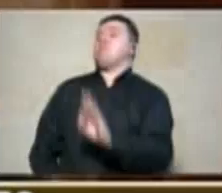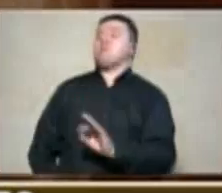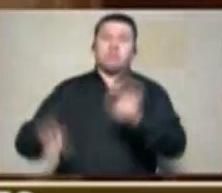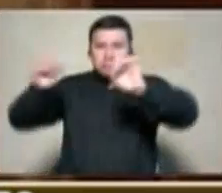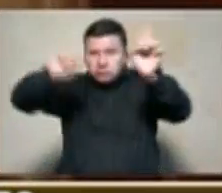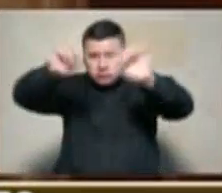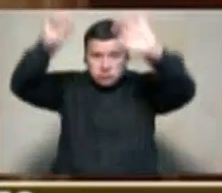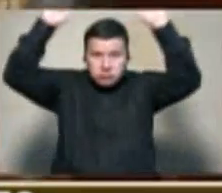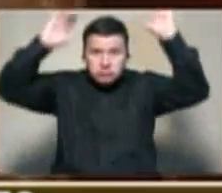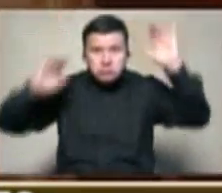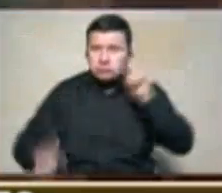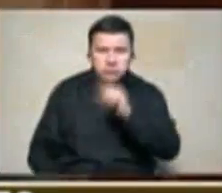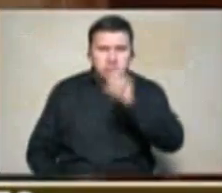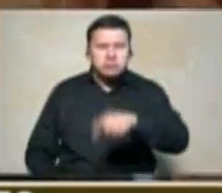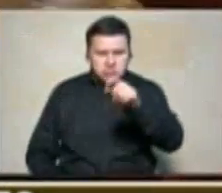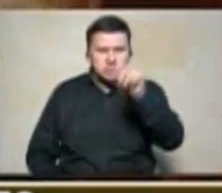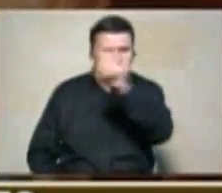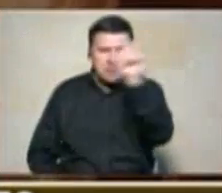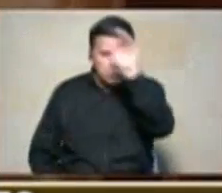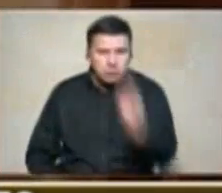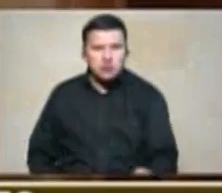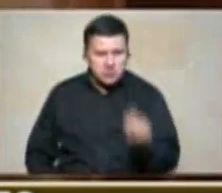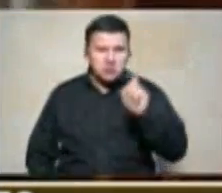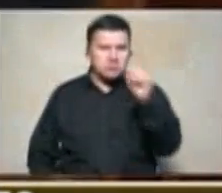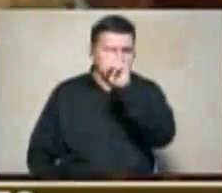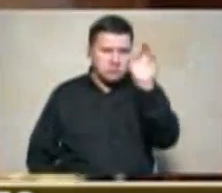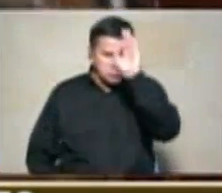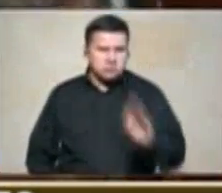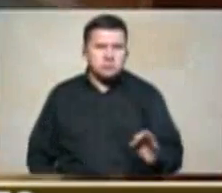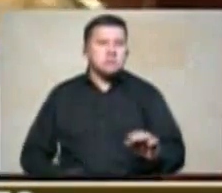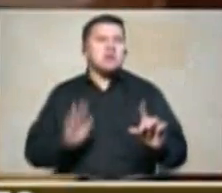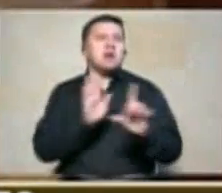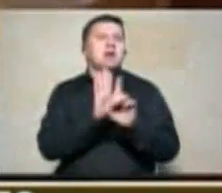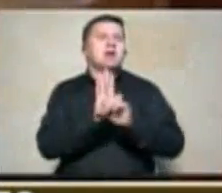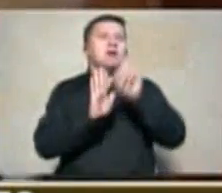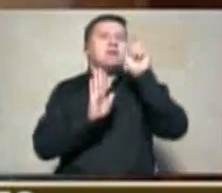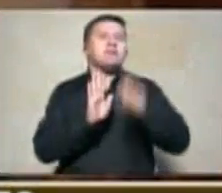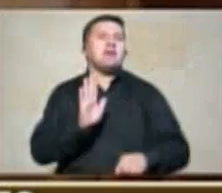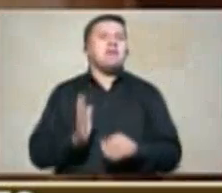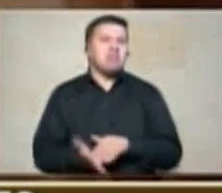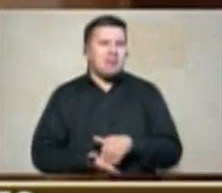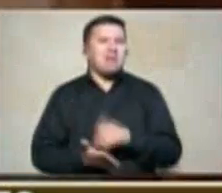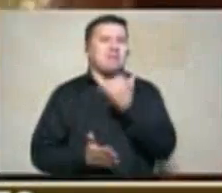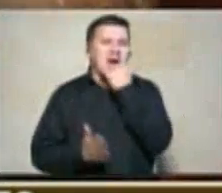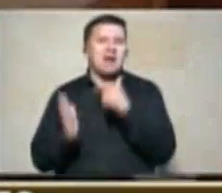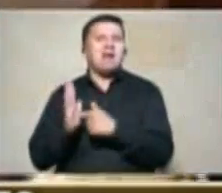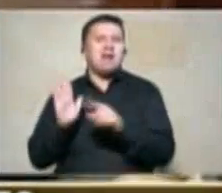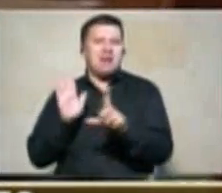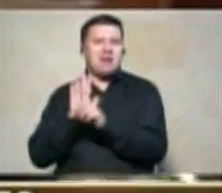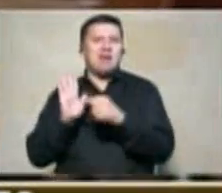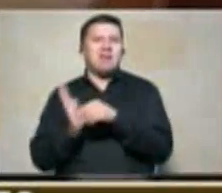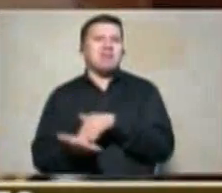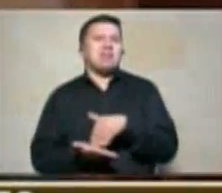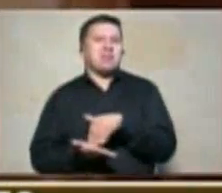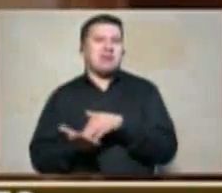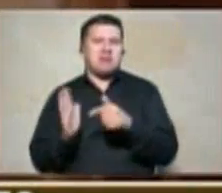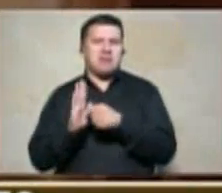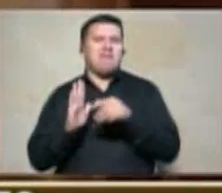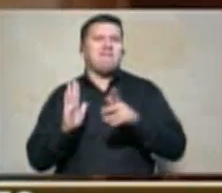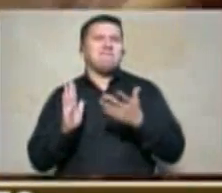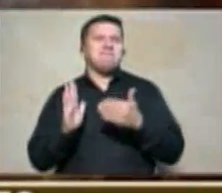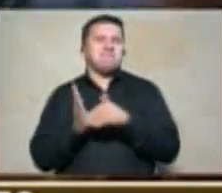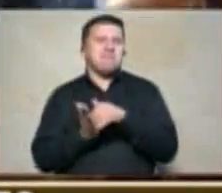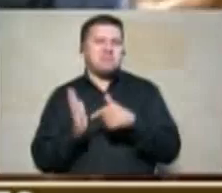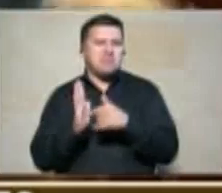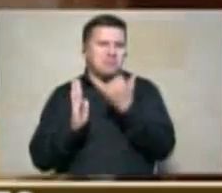ley sí tiene sus debilidades. Y la ley sí tiene su falencia. Y yo no comparto, y yo no estoy en oposición del gobierno, yo soy amigo